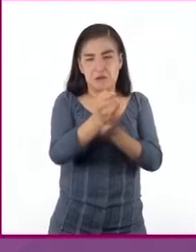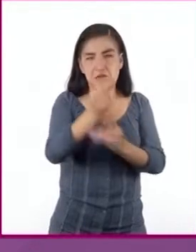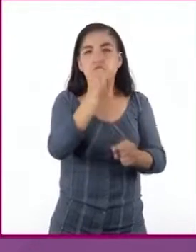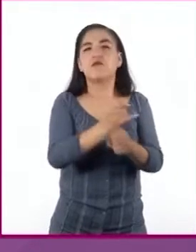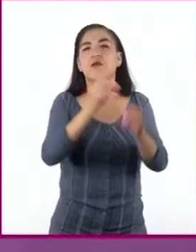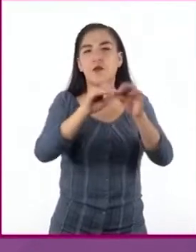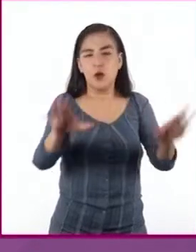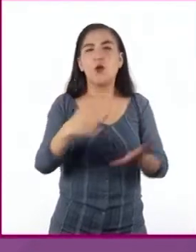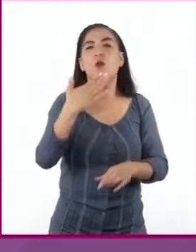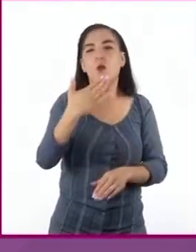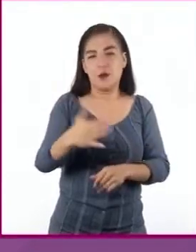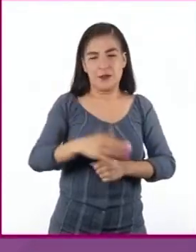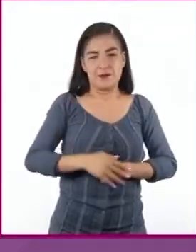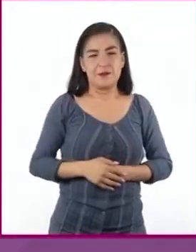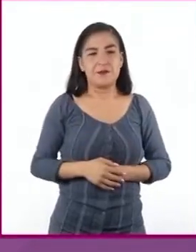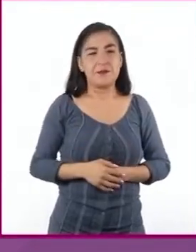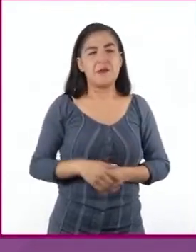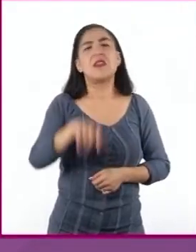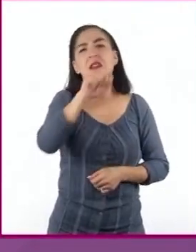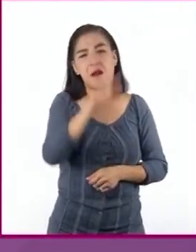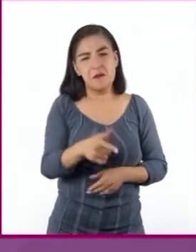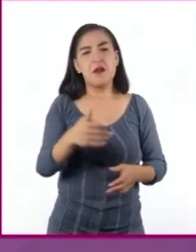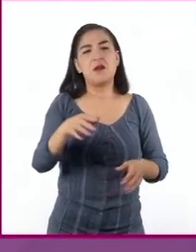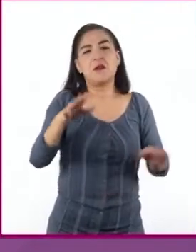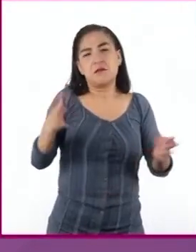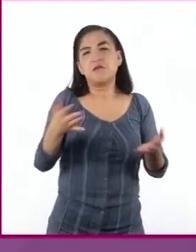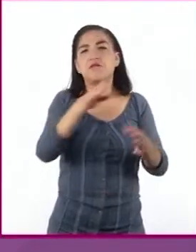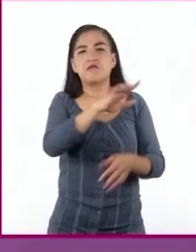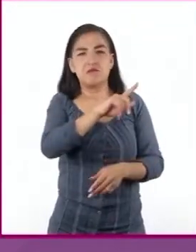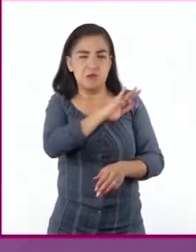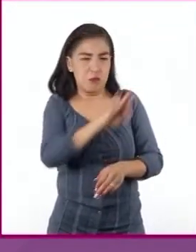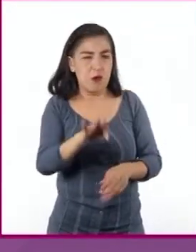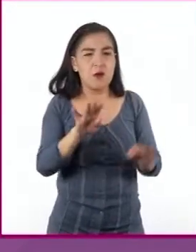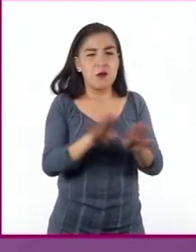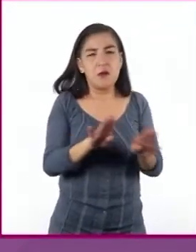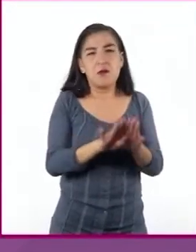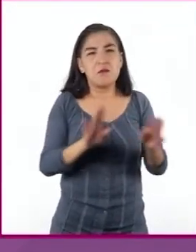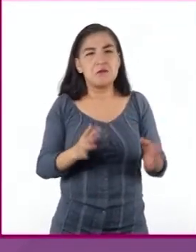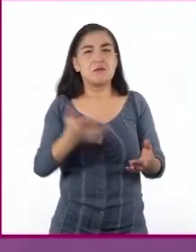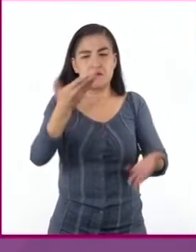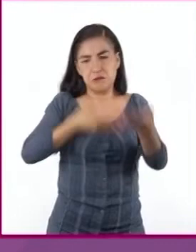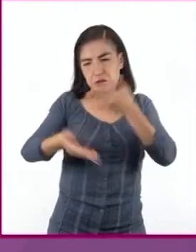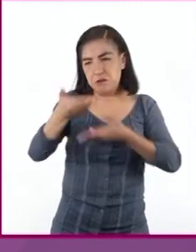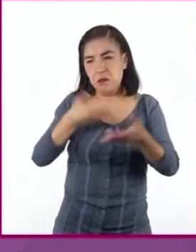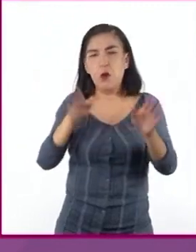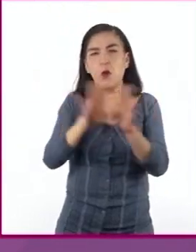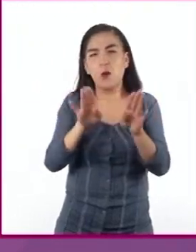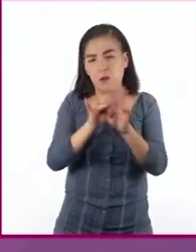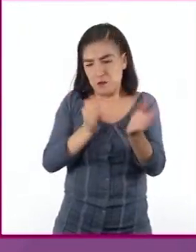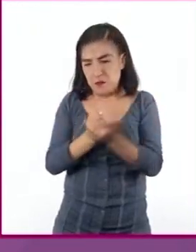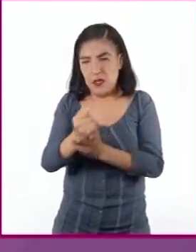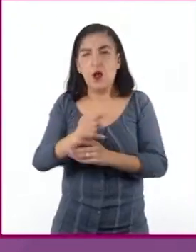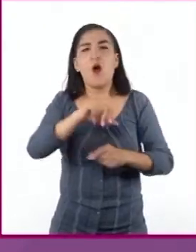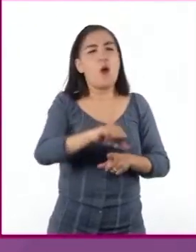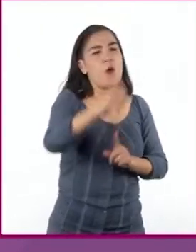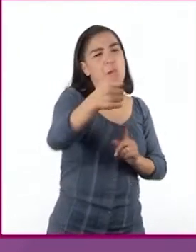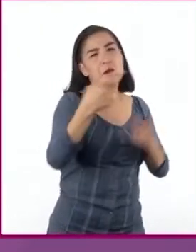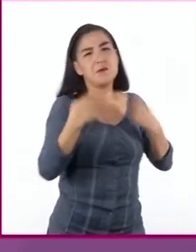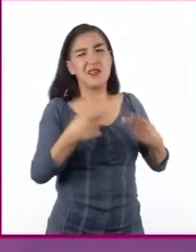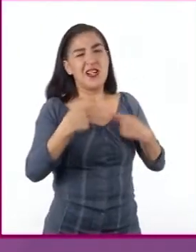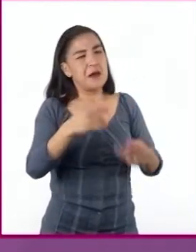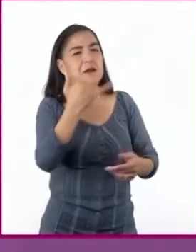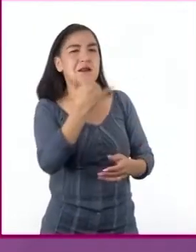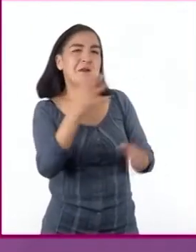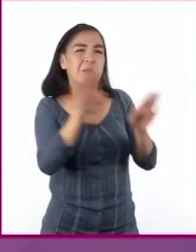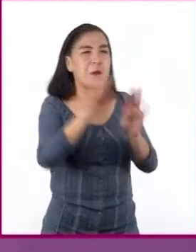asertiva. Incluso estaremos en condiciones de compartir nuestra decisión fundamentada con otras personas de